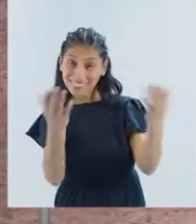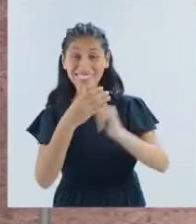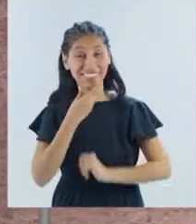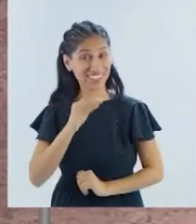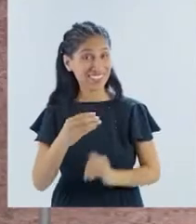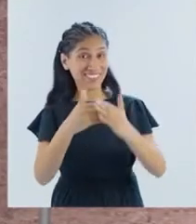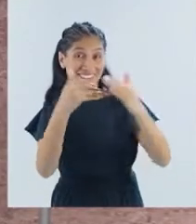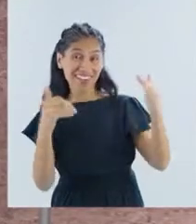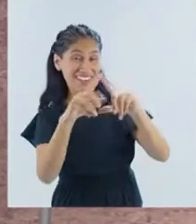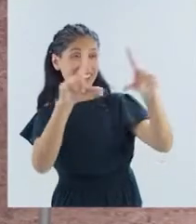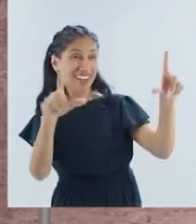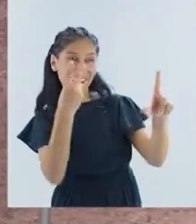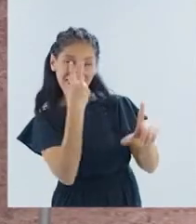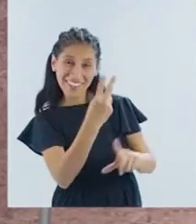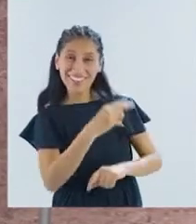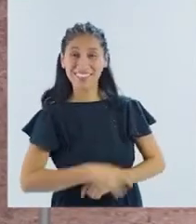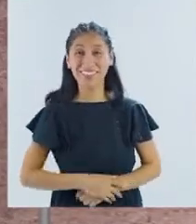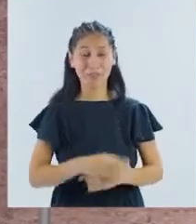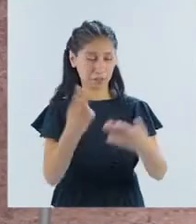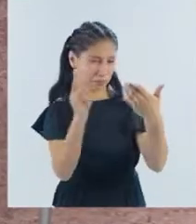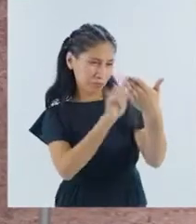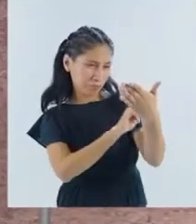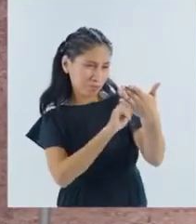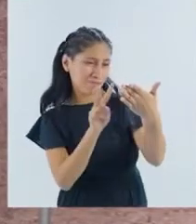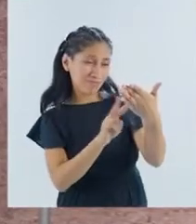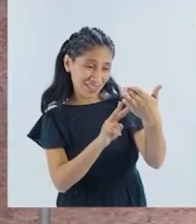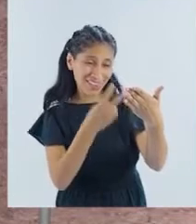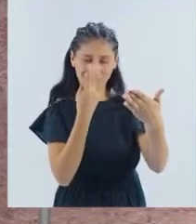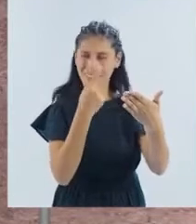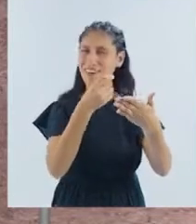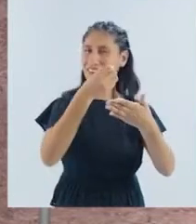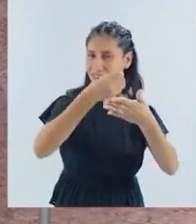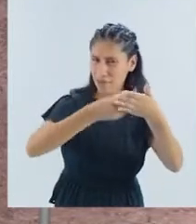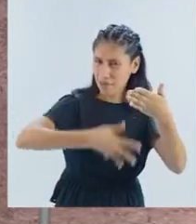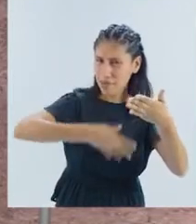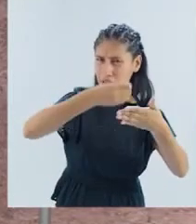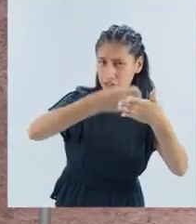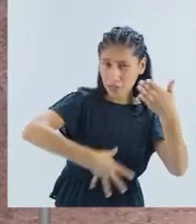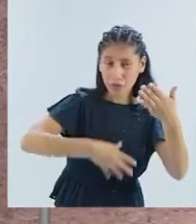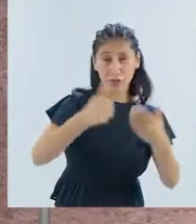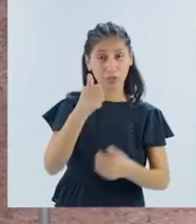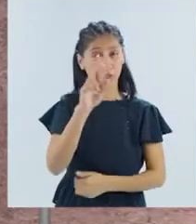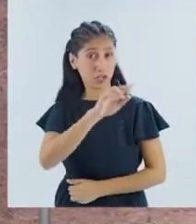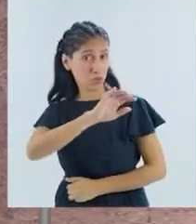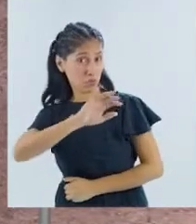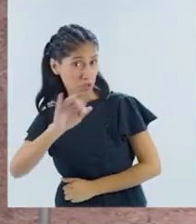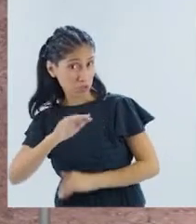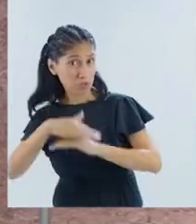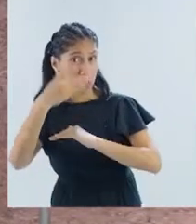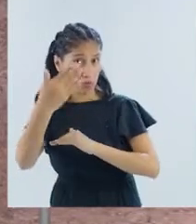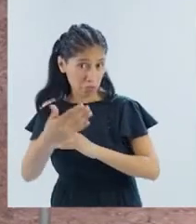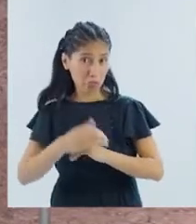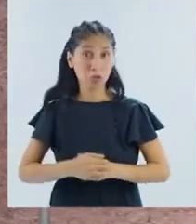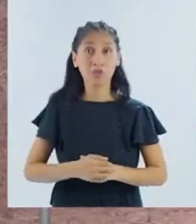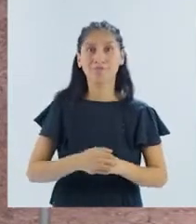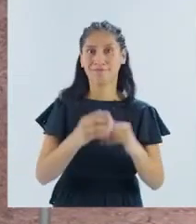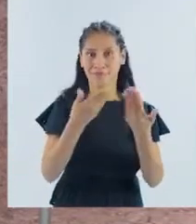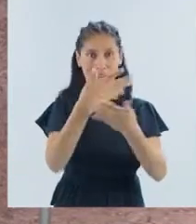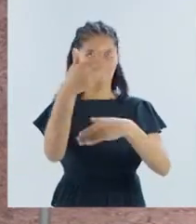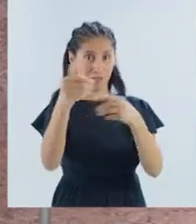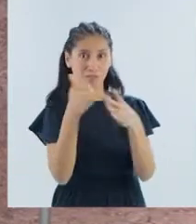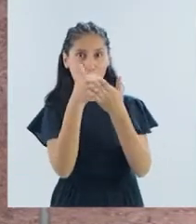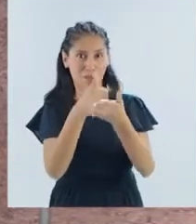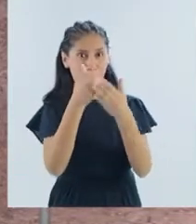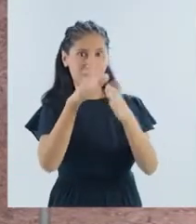las chicas y los chicos de la Pre Aprendo en Casa puedan identificar los textos argumentativos y responder a otras situaciones